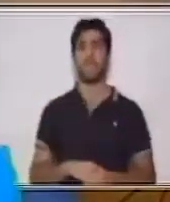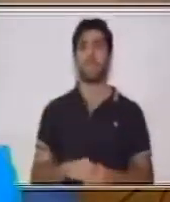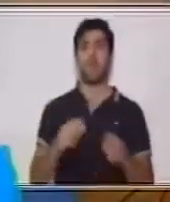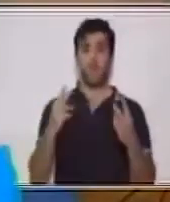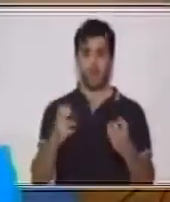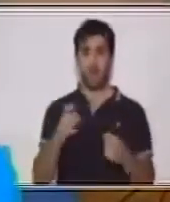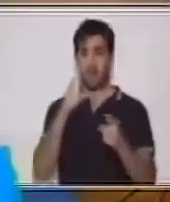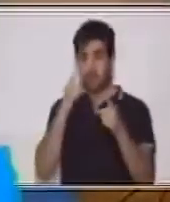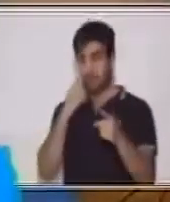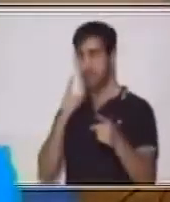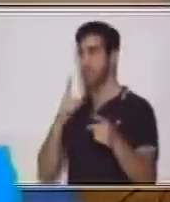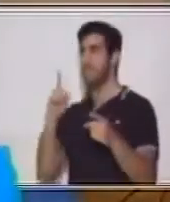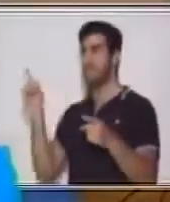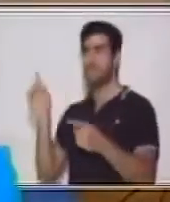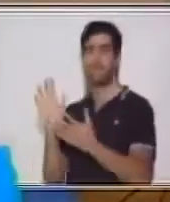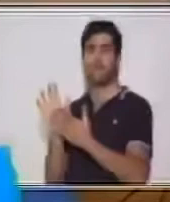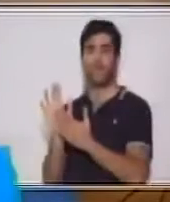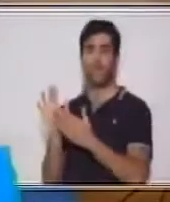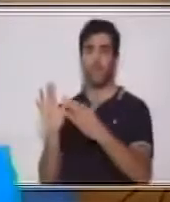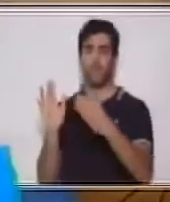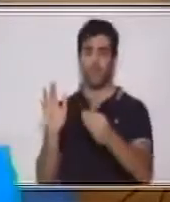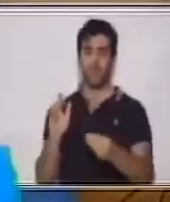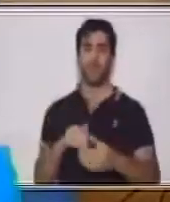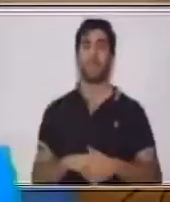Sube. Baja, baja.